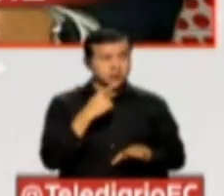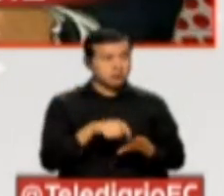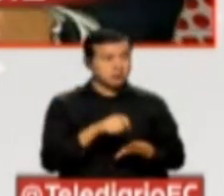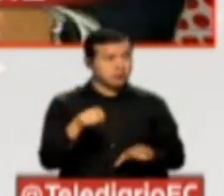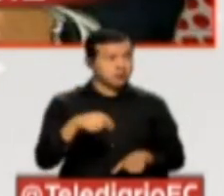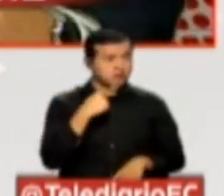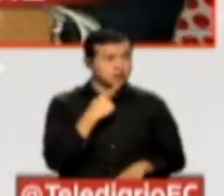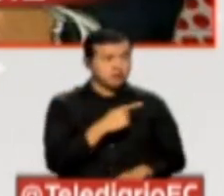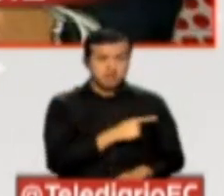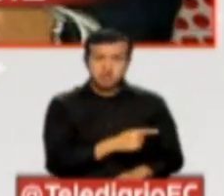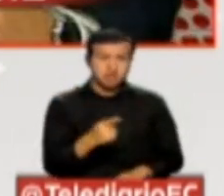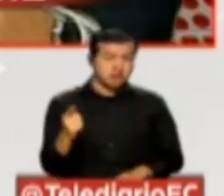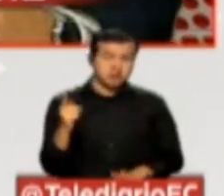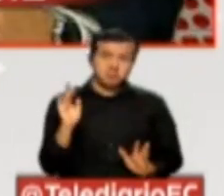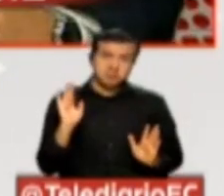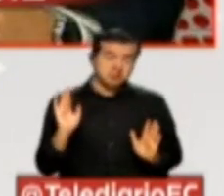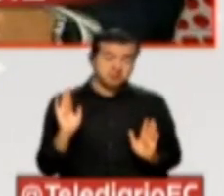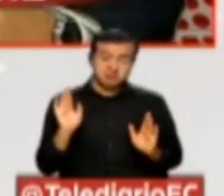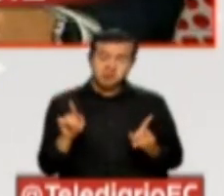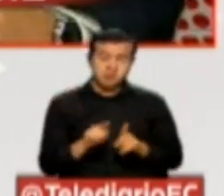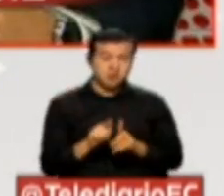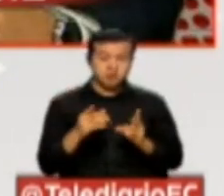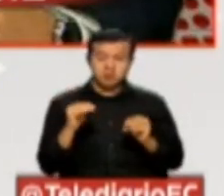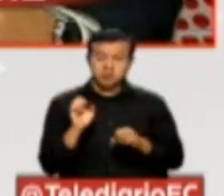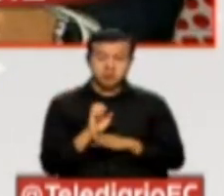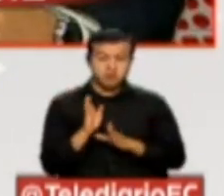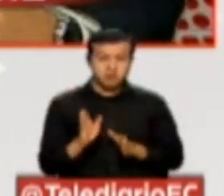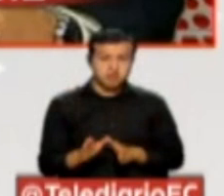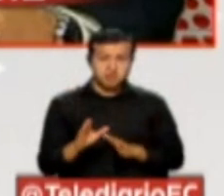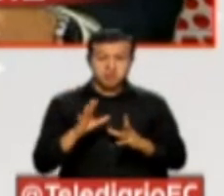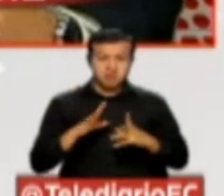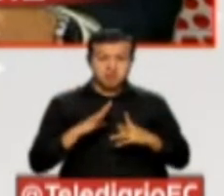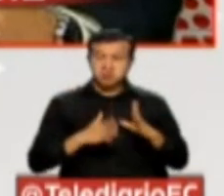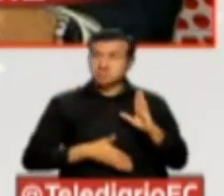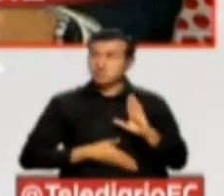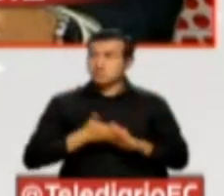salido como muchos ecuatorianos en el feriado, pero